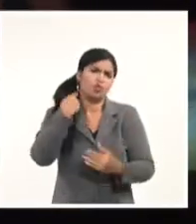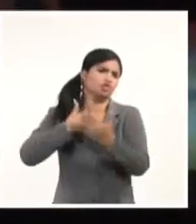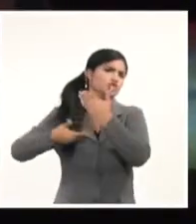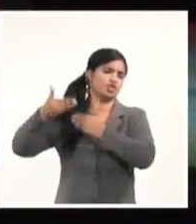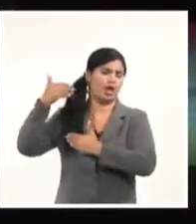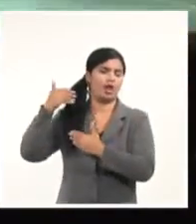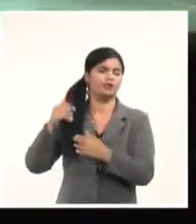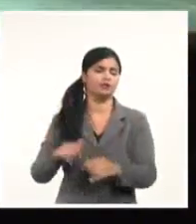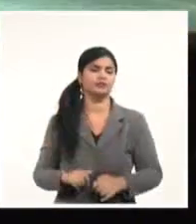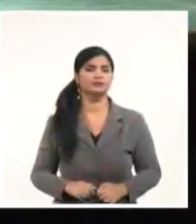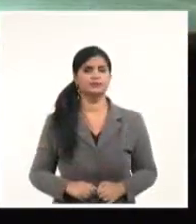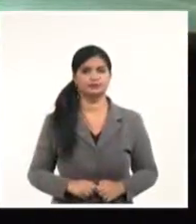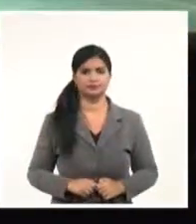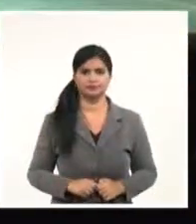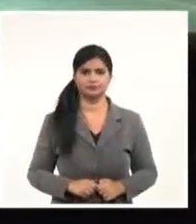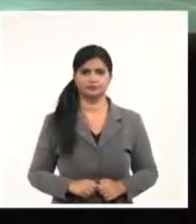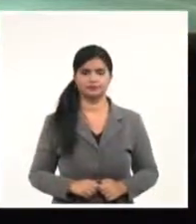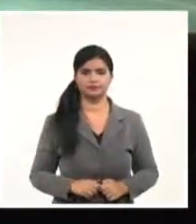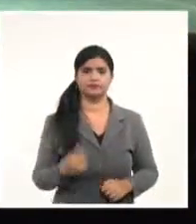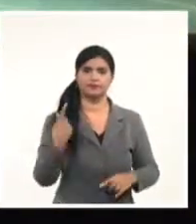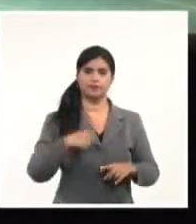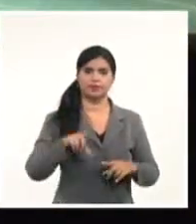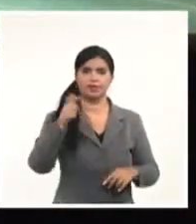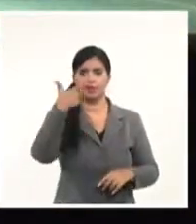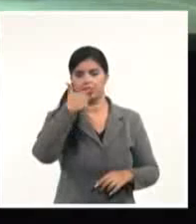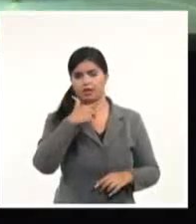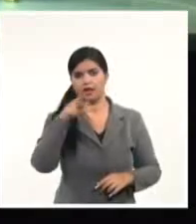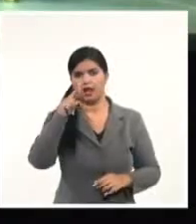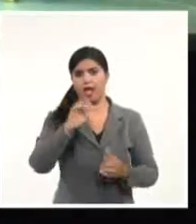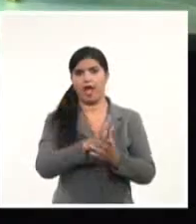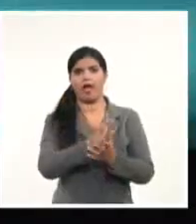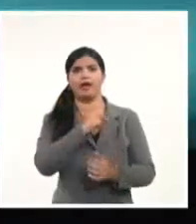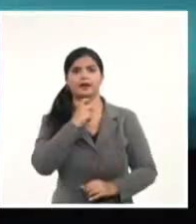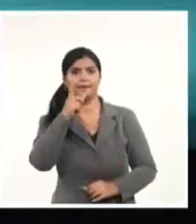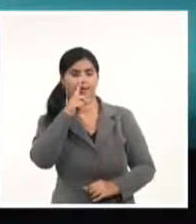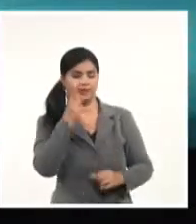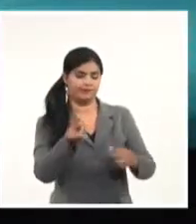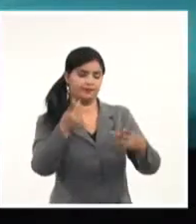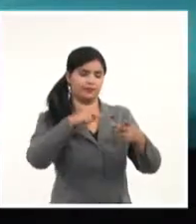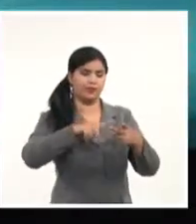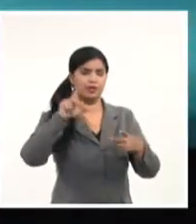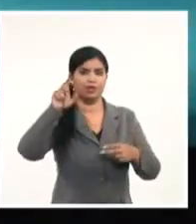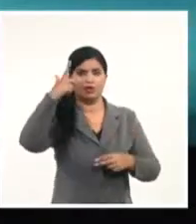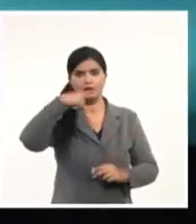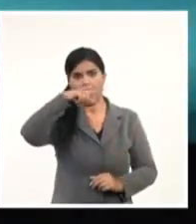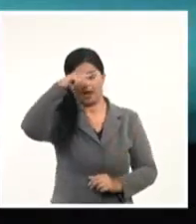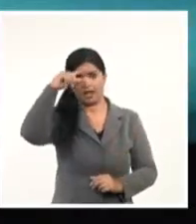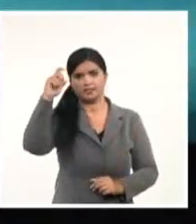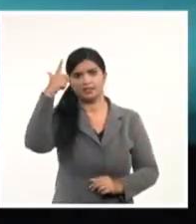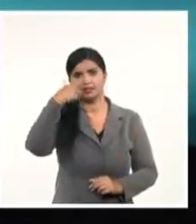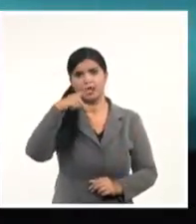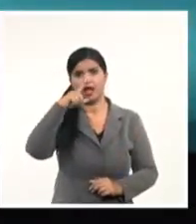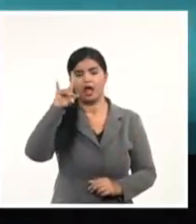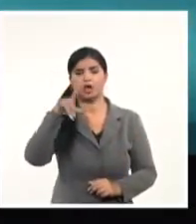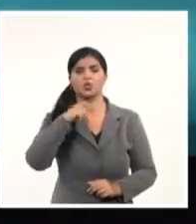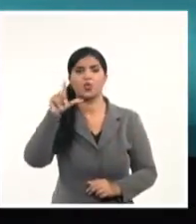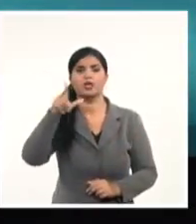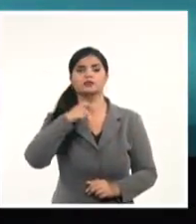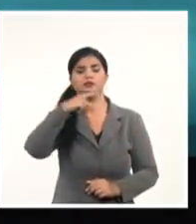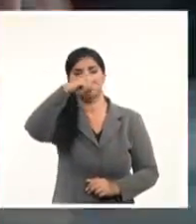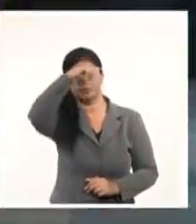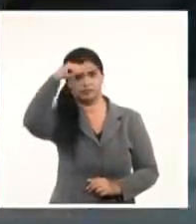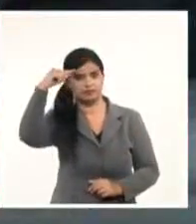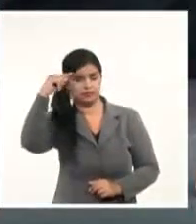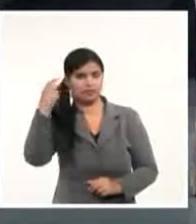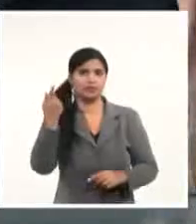escenas del icónico Carmen, el clásico Cascanueces, la pieza Imago y el segundo acto del Lago de los Cisnes, en